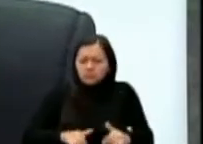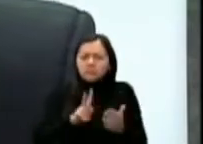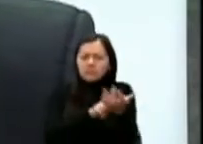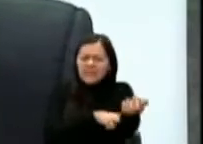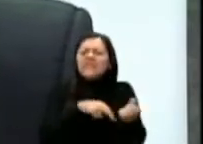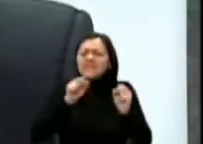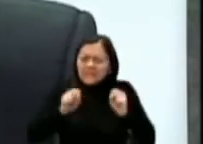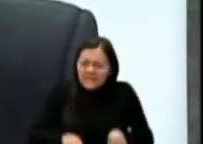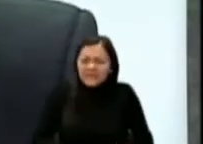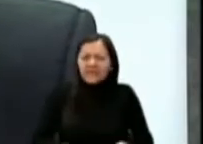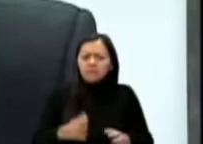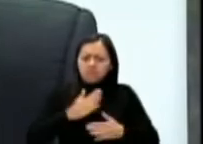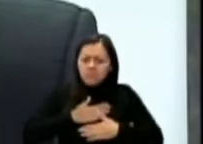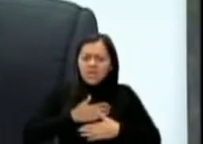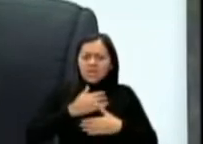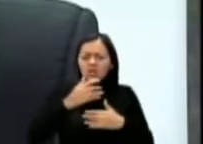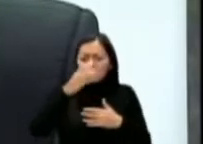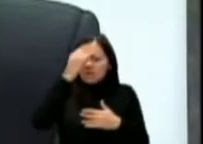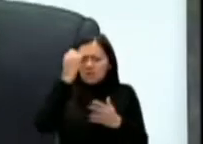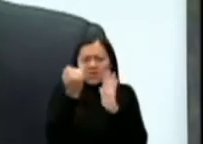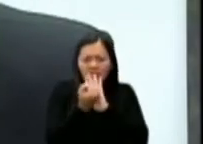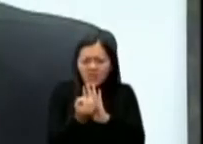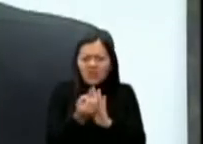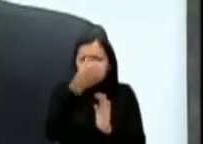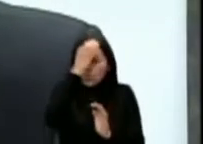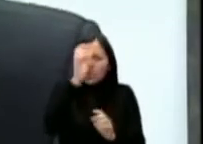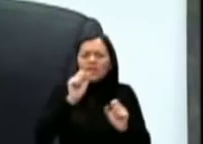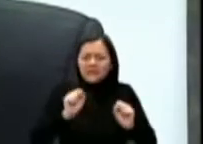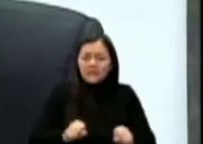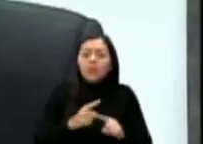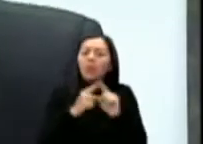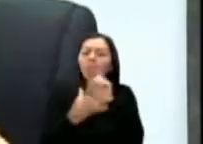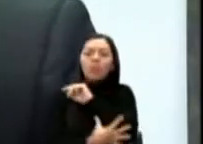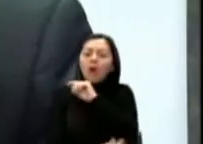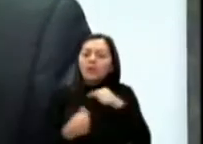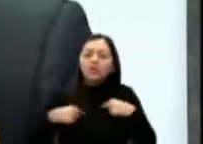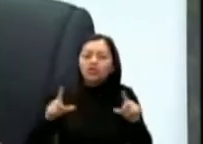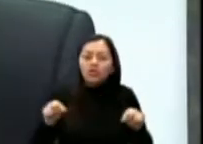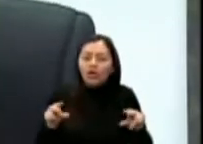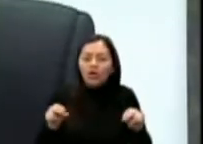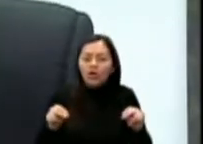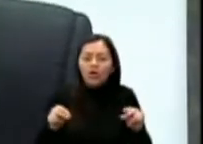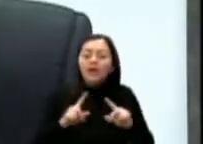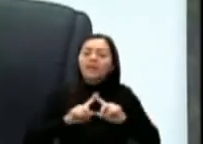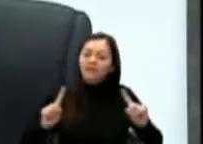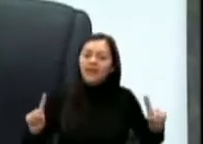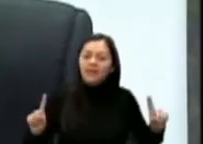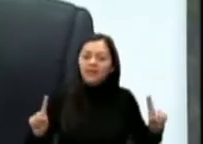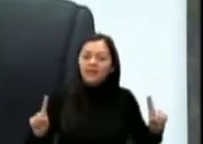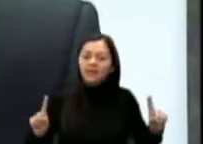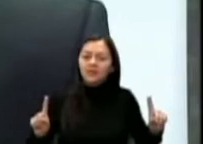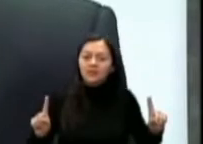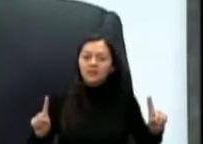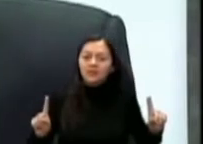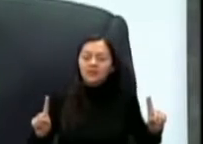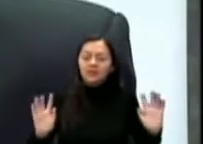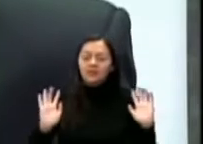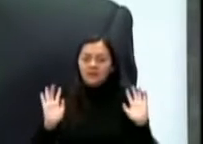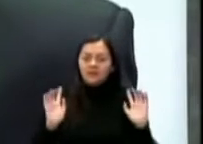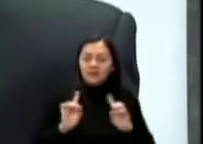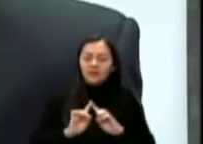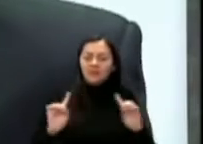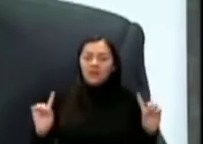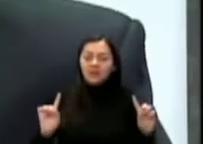las tenemos y las conservamos pero somos pobres son dos cosas completamente distintas y nos